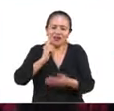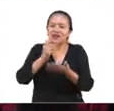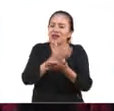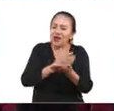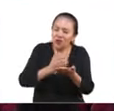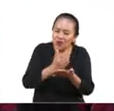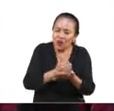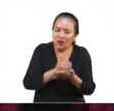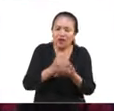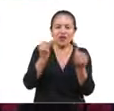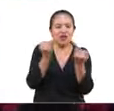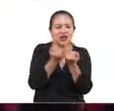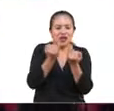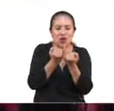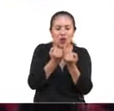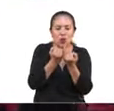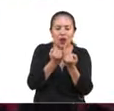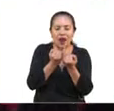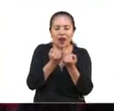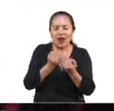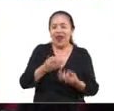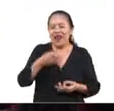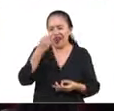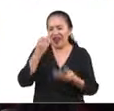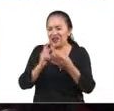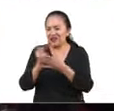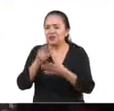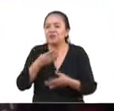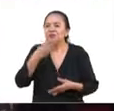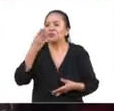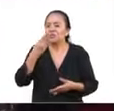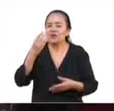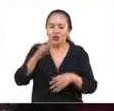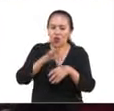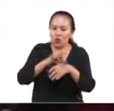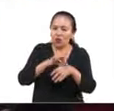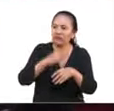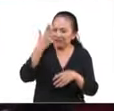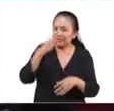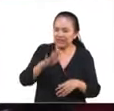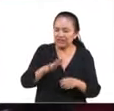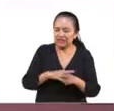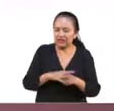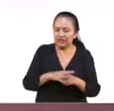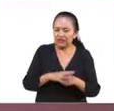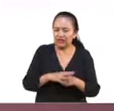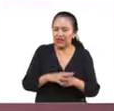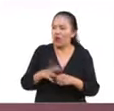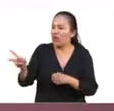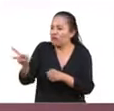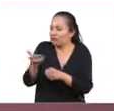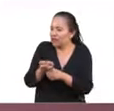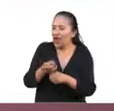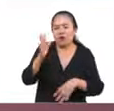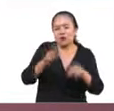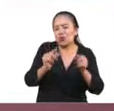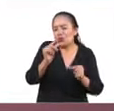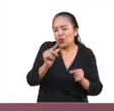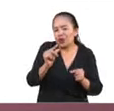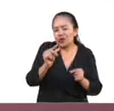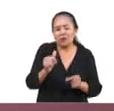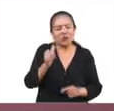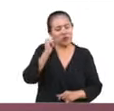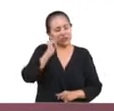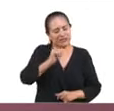sensible a las plantas medicinales, las que invitan, aunque a veces poco tengan, pero que luchan por las